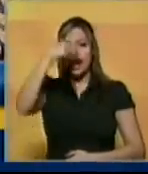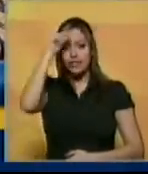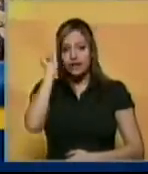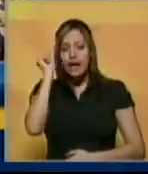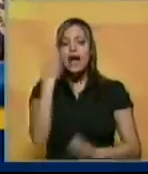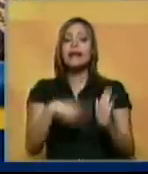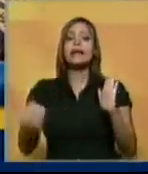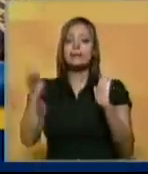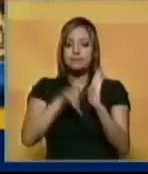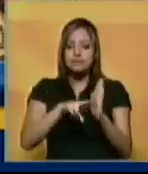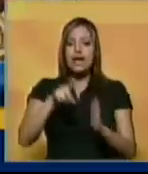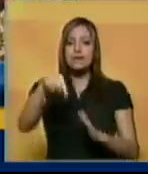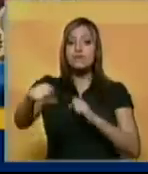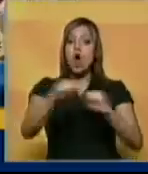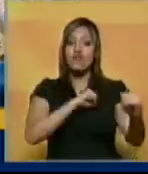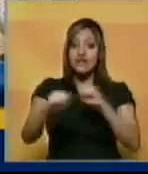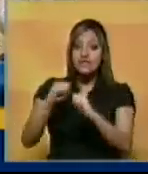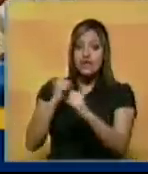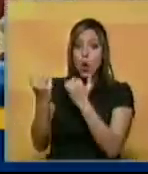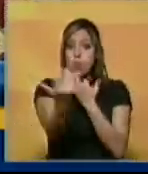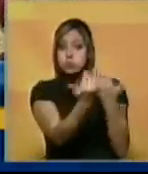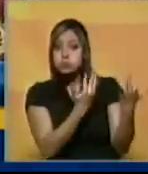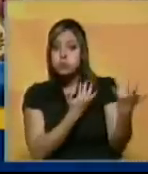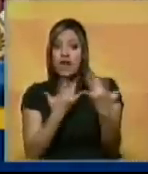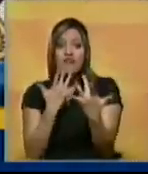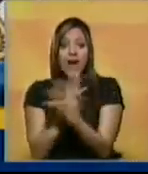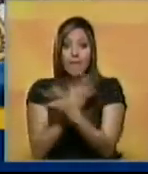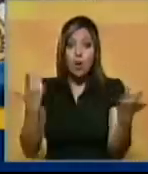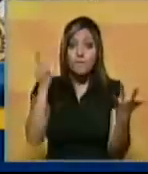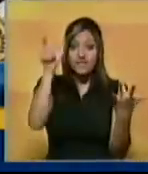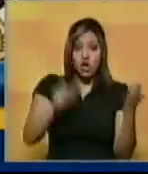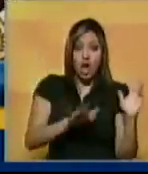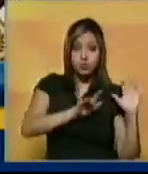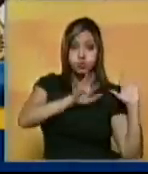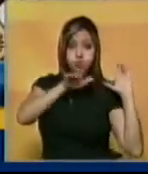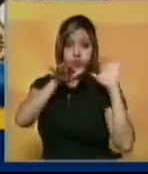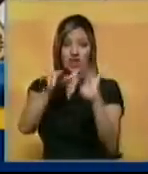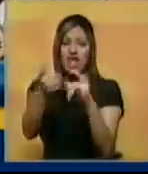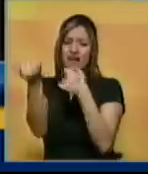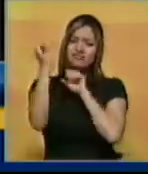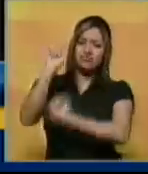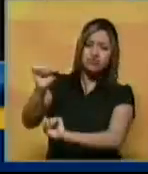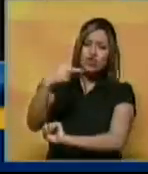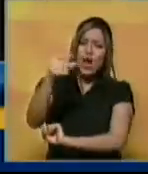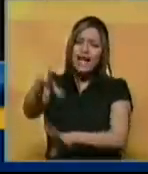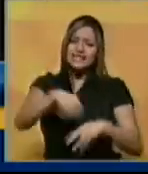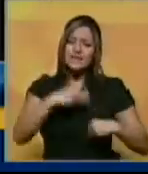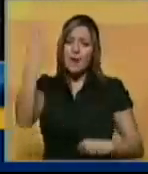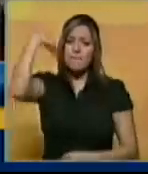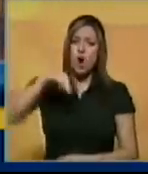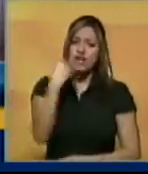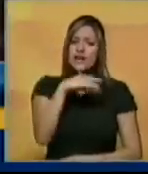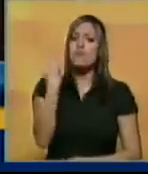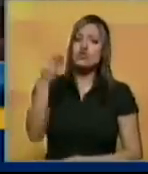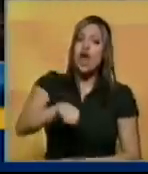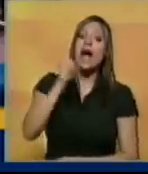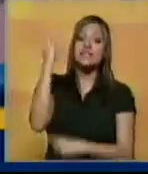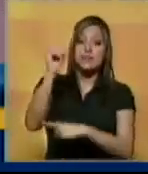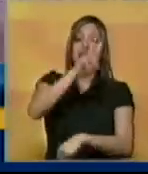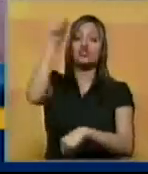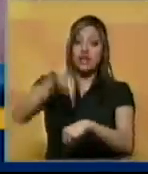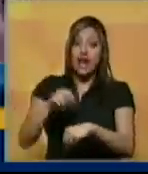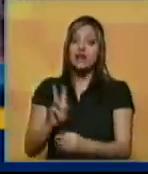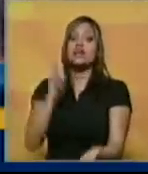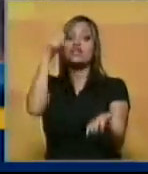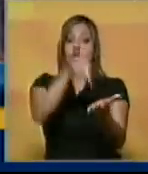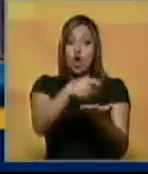Efectivamente, en este momento la movilización de artistas en rechazo al asesinato de Mónica Spear llegó a la Asamblea Nacional.